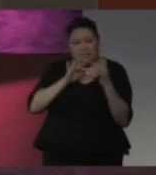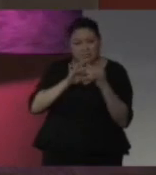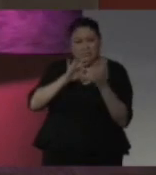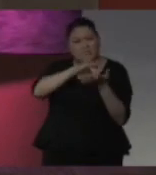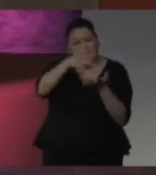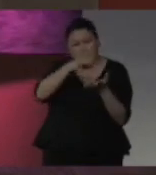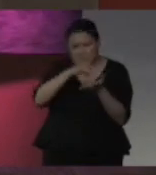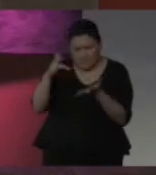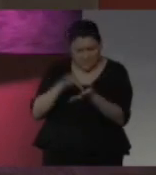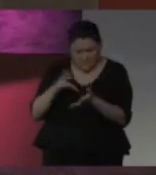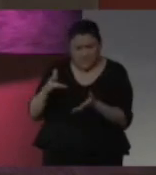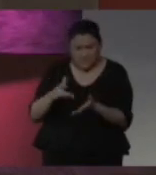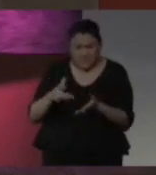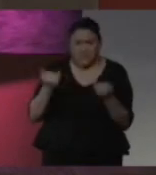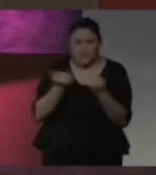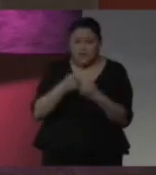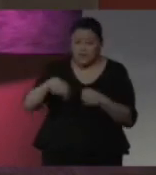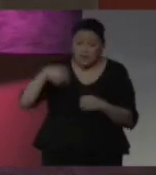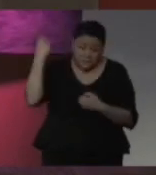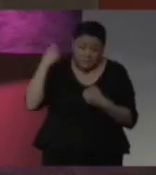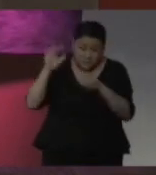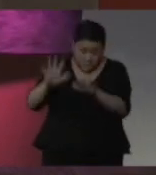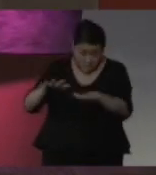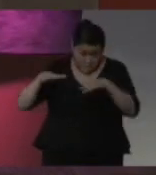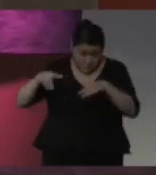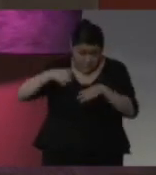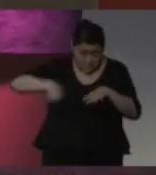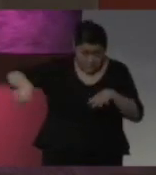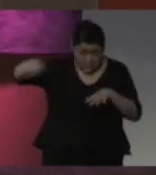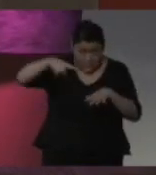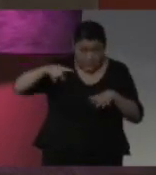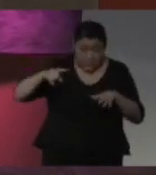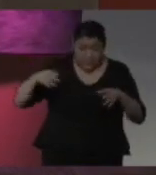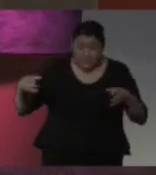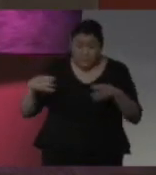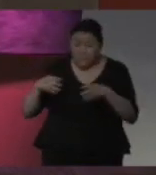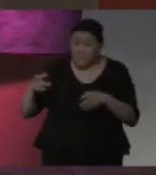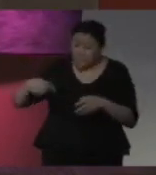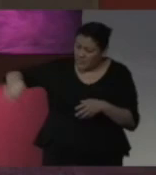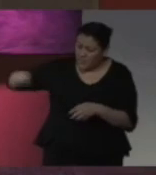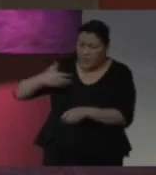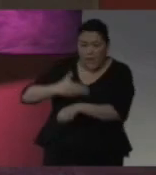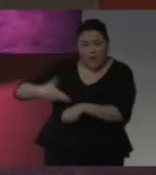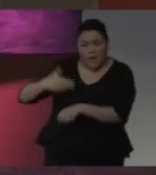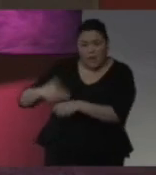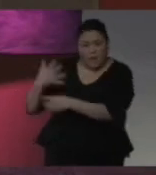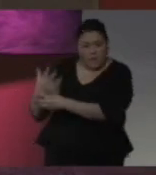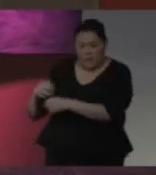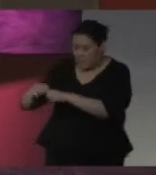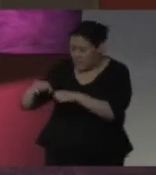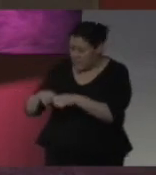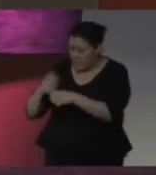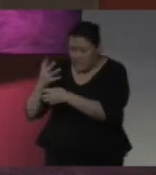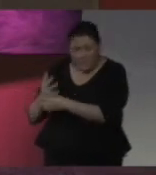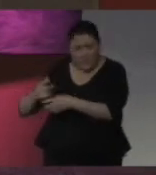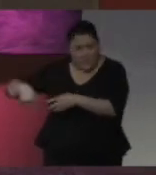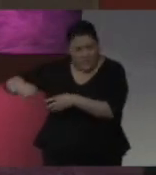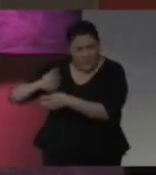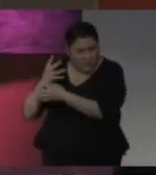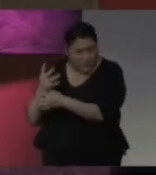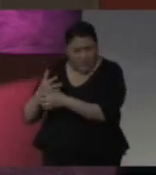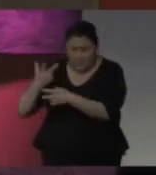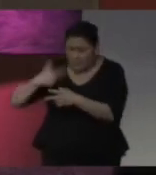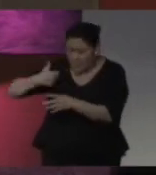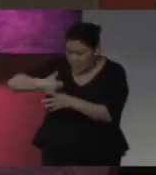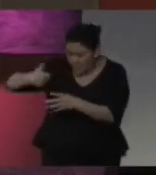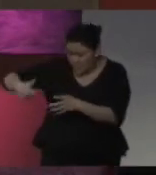que este congreso en particular fue hecho por ellas, fue hecho por el equipo, por cada una de las personas